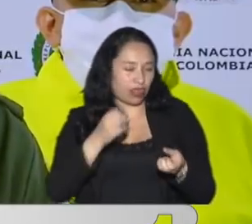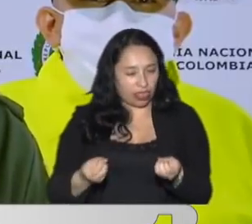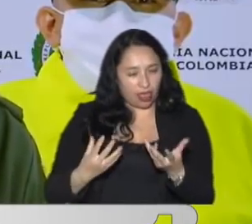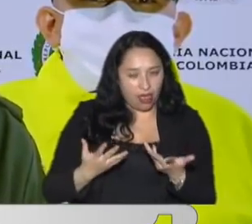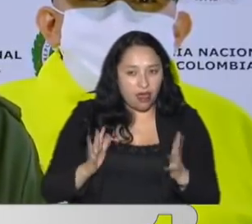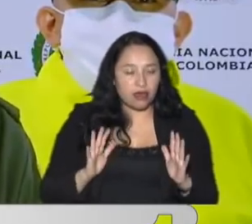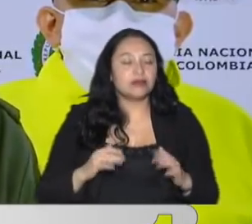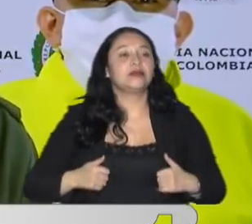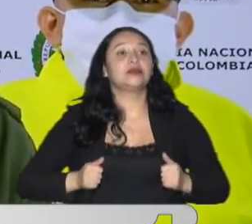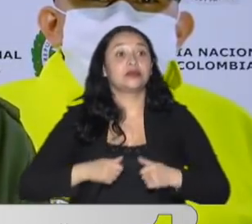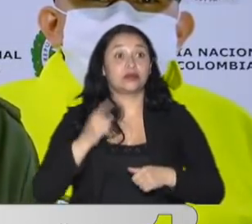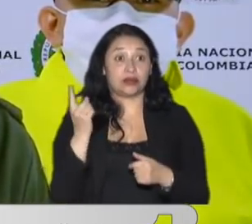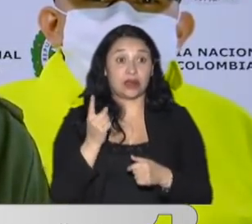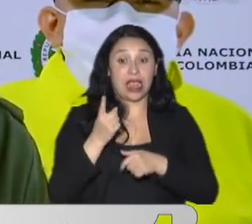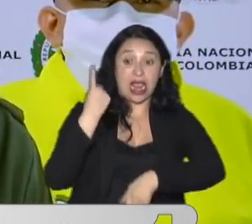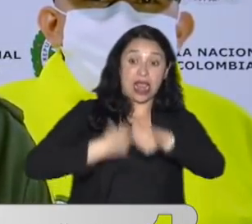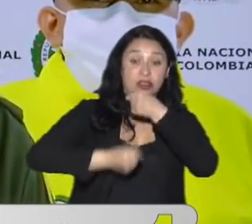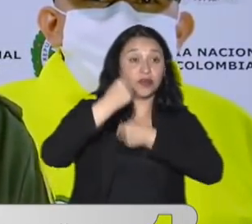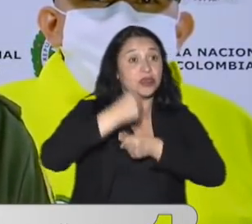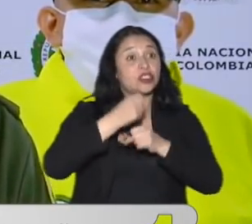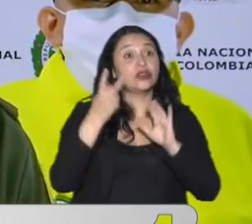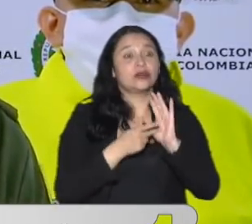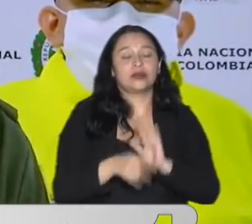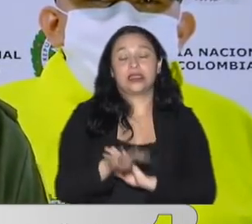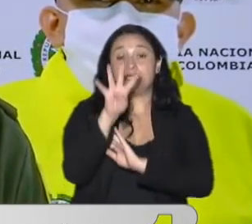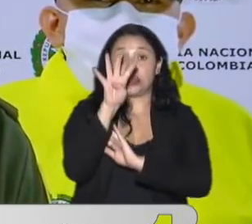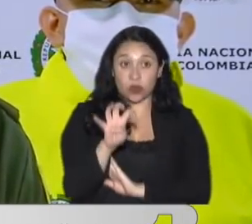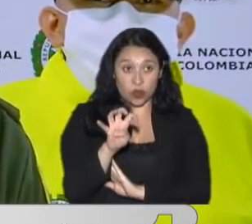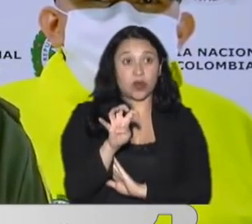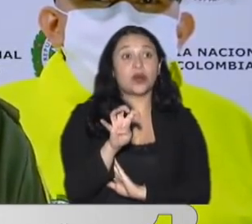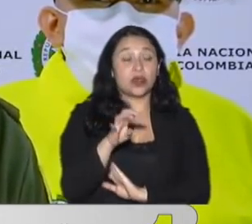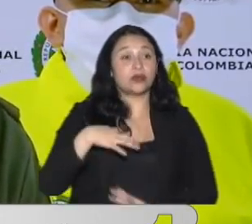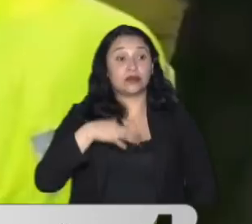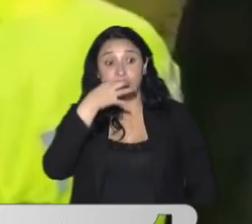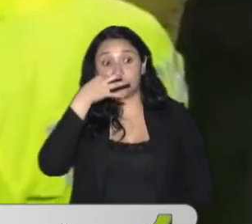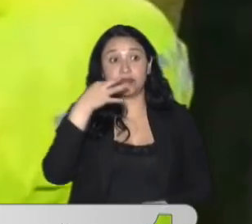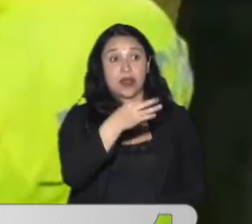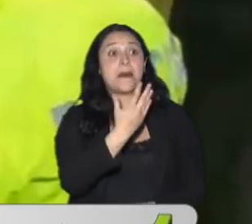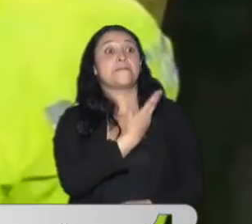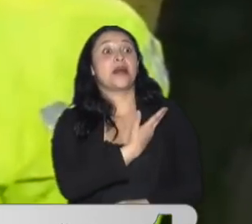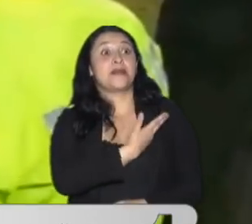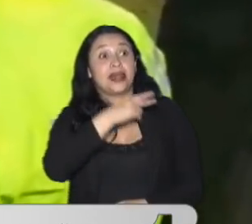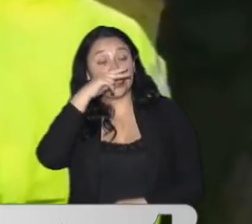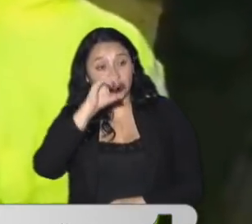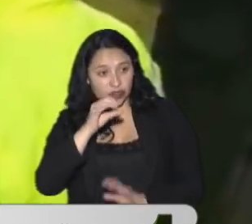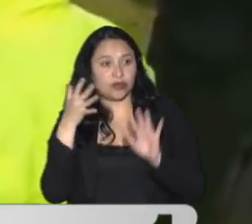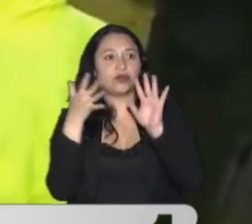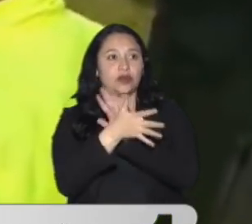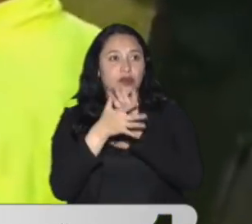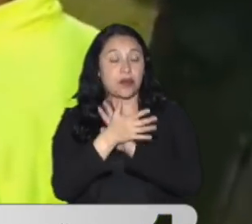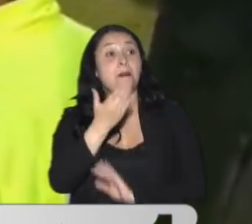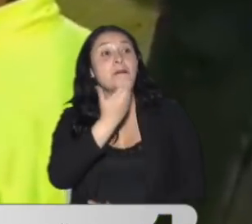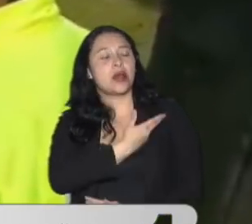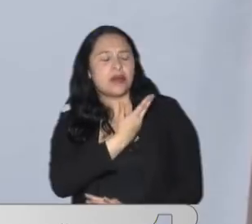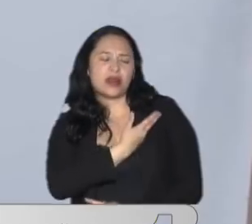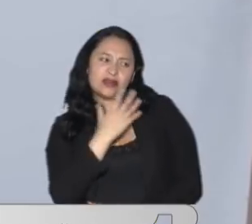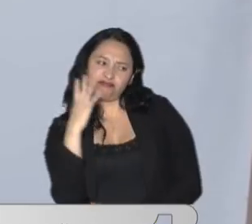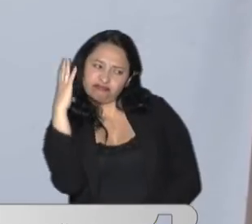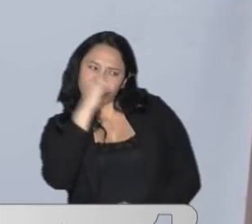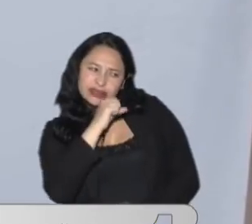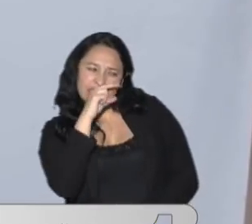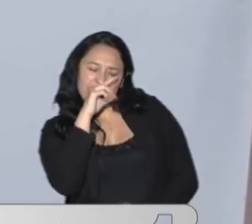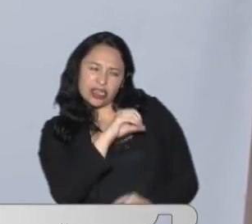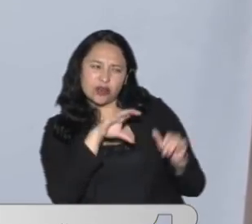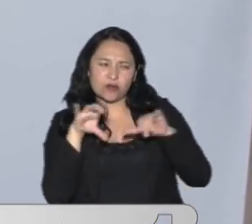Estos hechos venían ocurriendo desde el año pasado, de 2019. Y fueron denunciados por la madre del menor. Justamente la mamá fue quien notó un